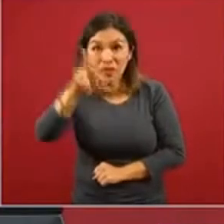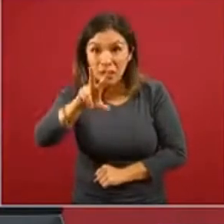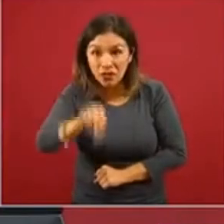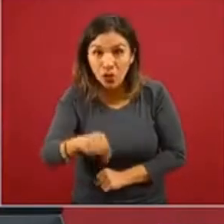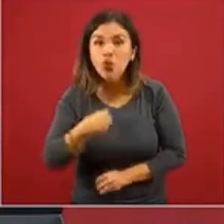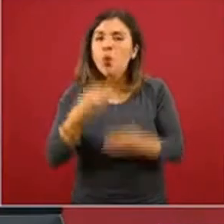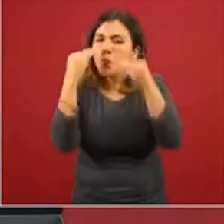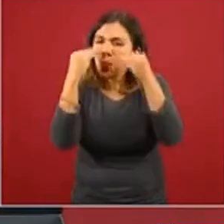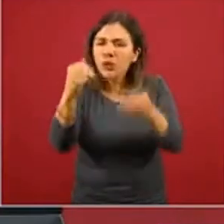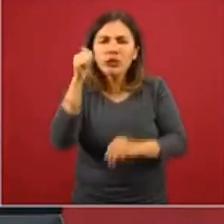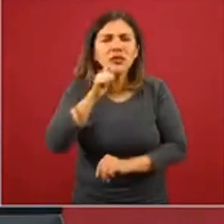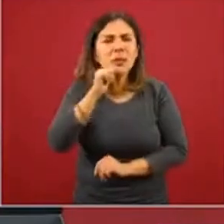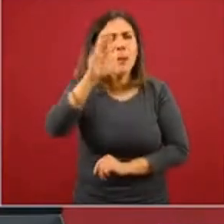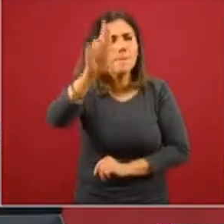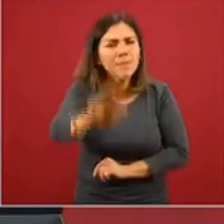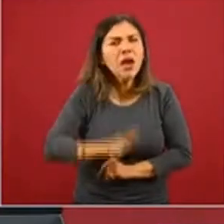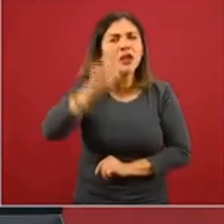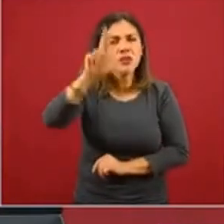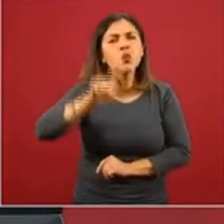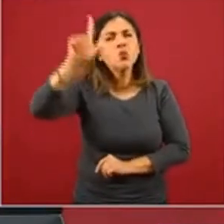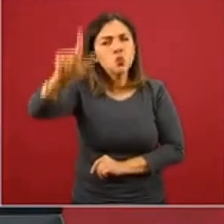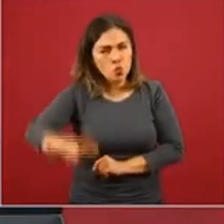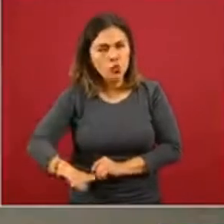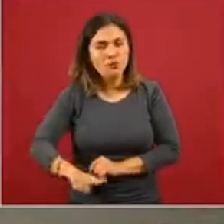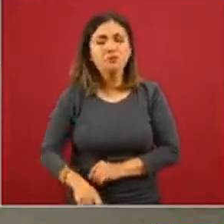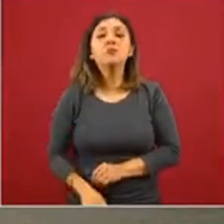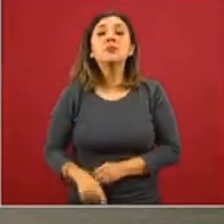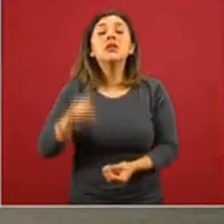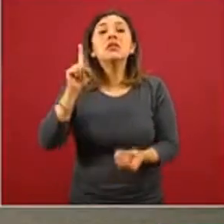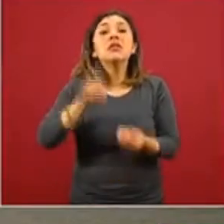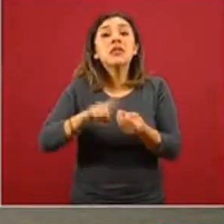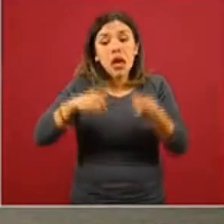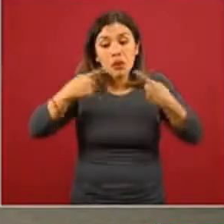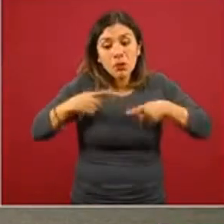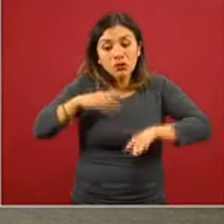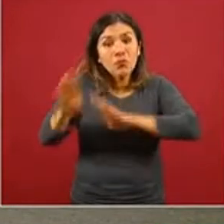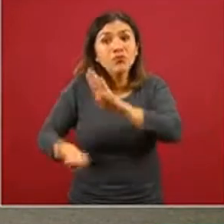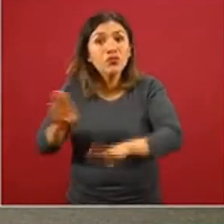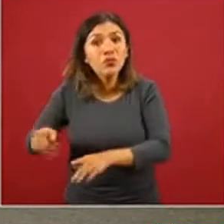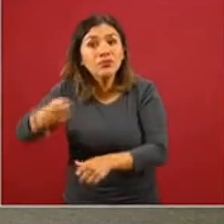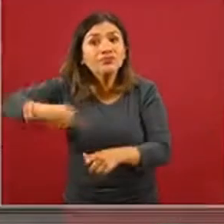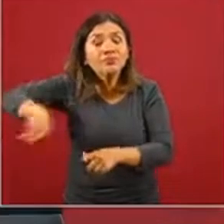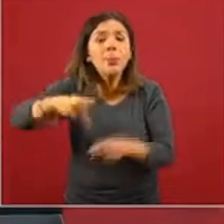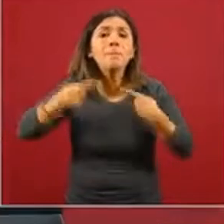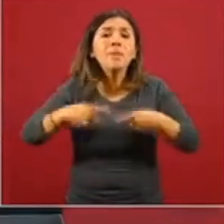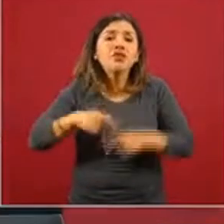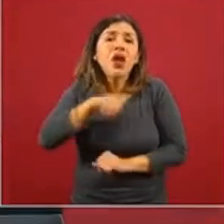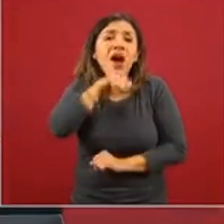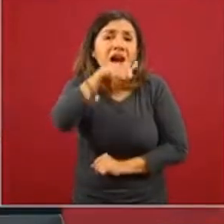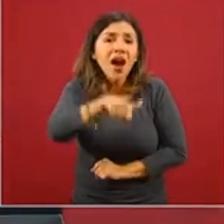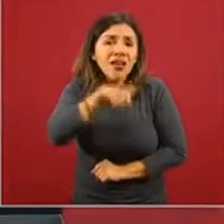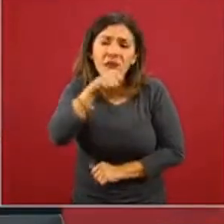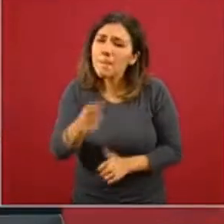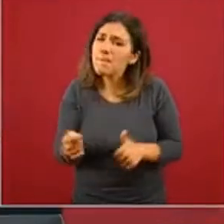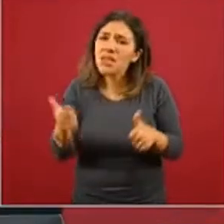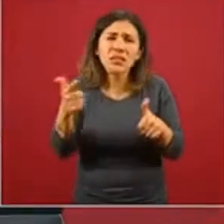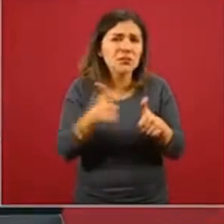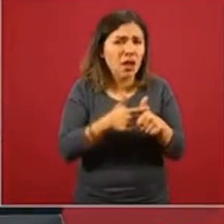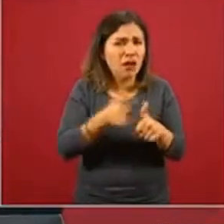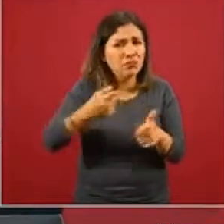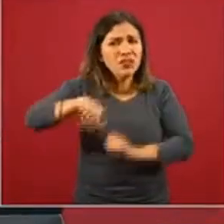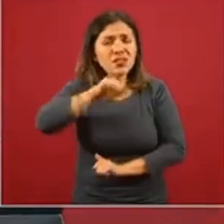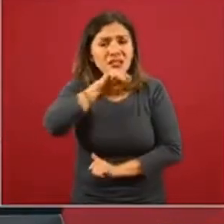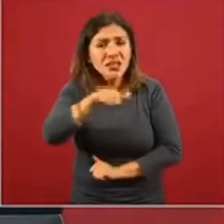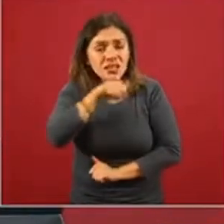lo mostramos cada martes y cada lunes, a quienes les quitó la vida, a personas adultas mayores principalmente,